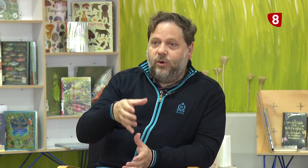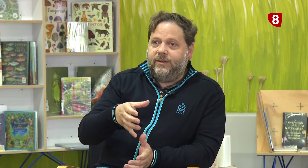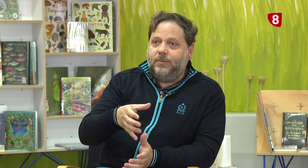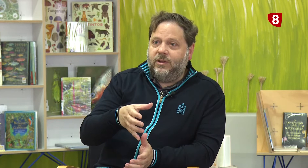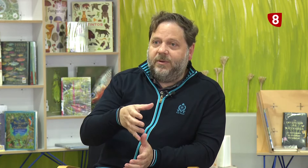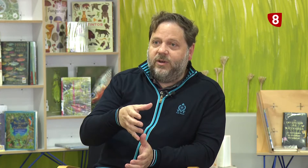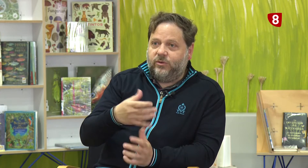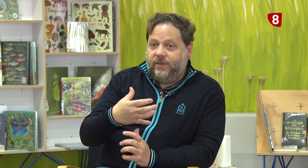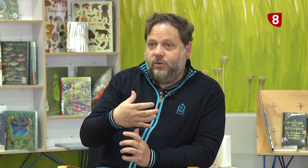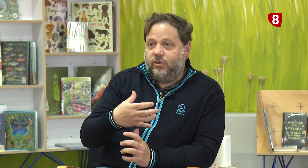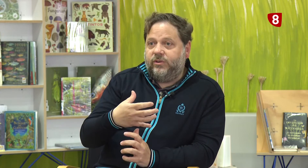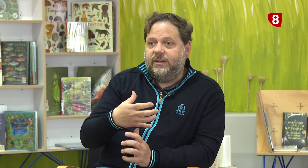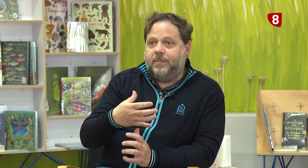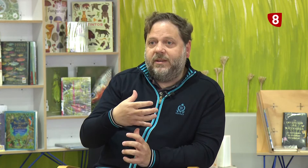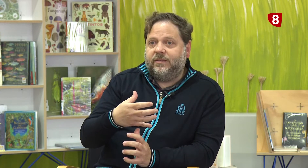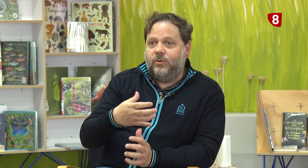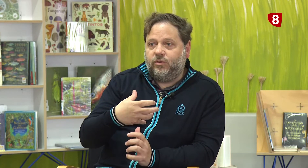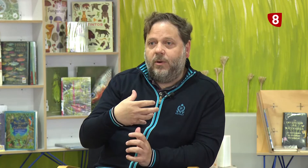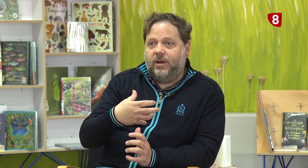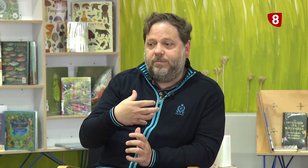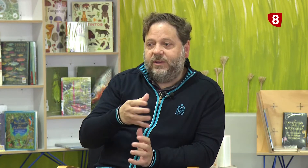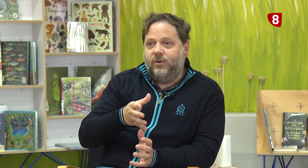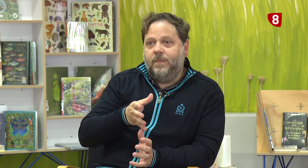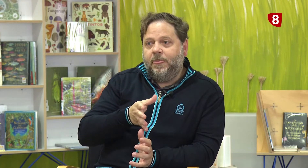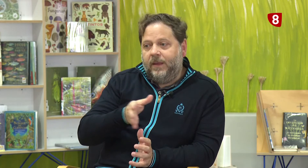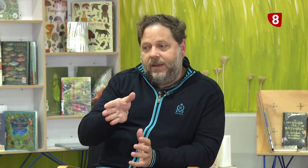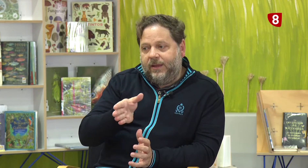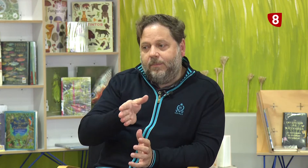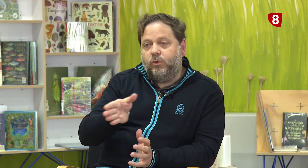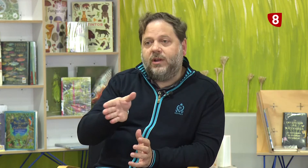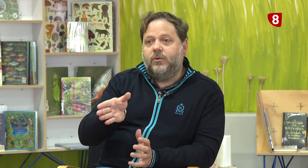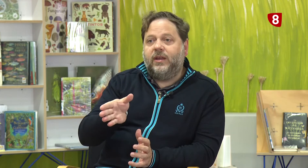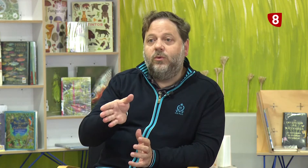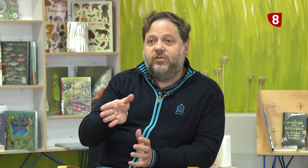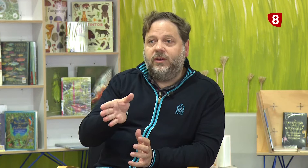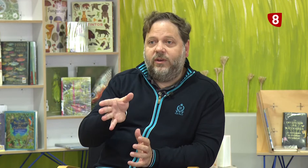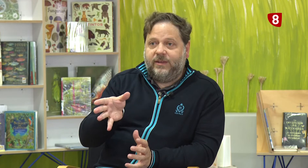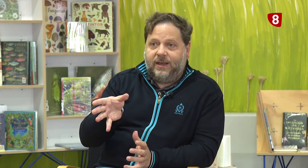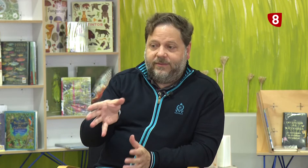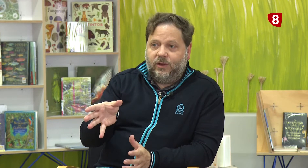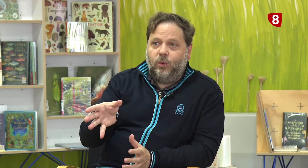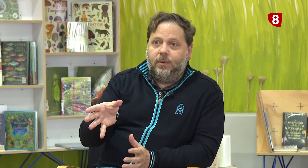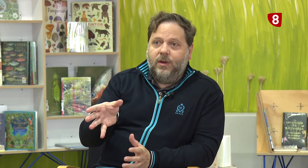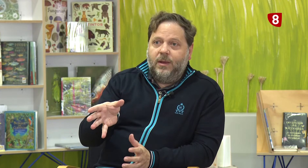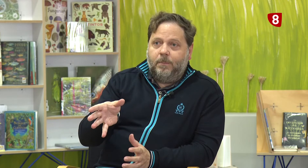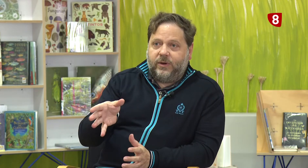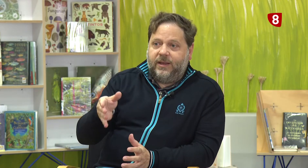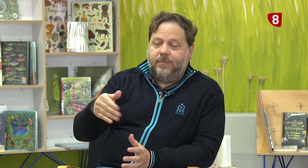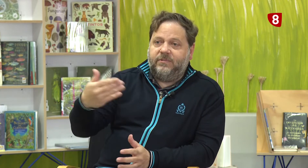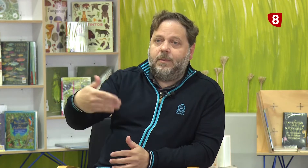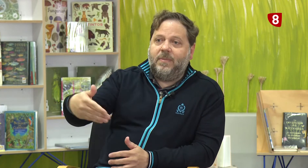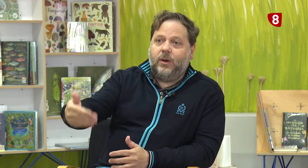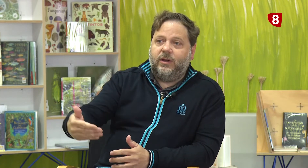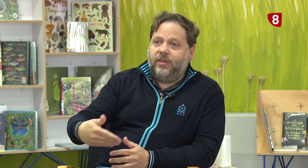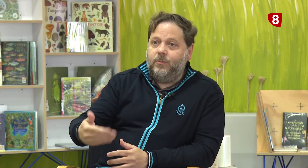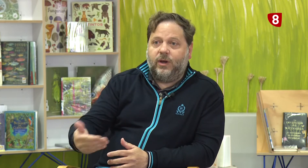los colectivos de personas sordas, nosotros los intérpretes en nuestro aspecto, buscamos darle un signo a este grupo porque